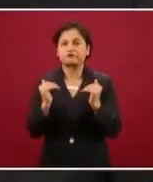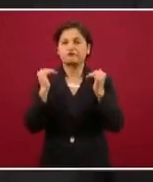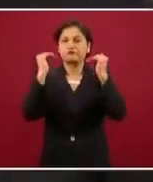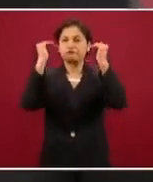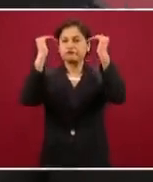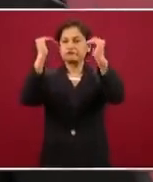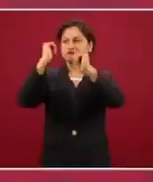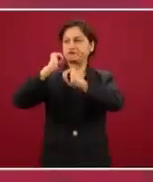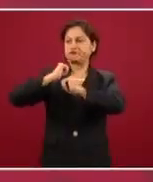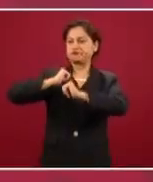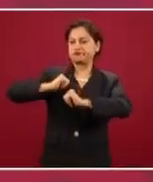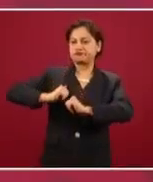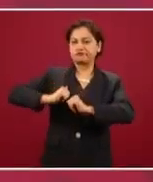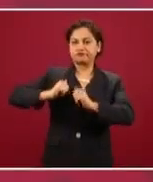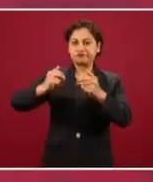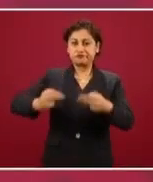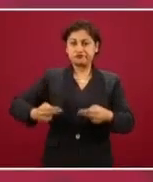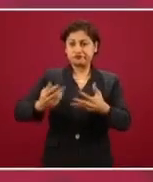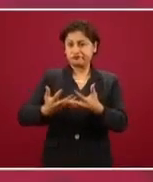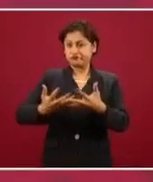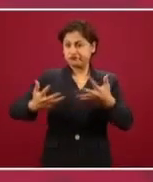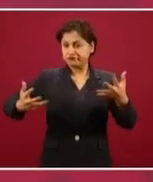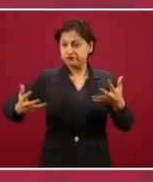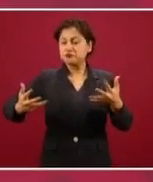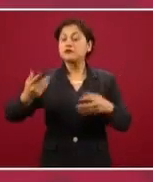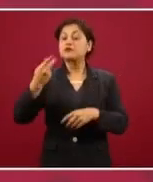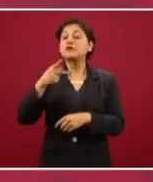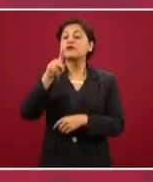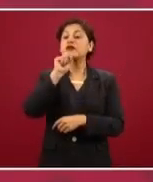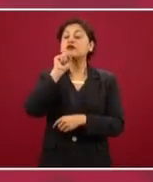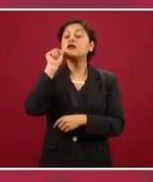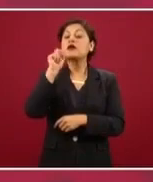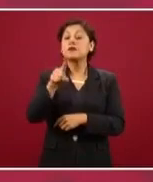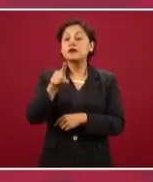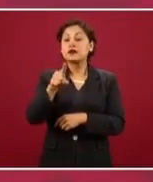grandes negocios, pero también